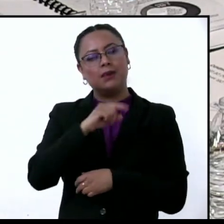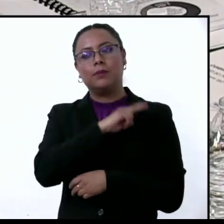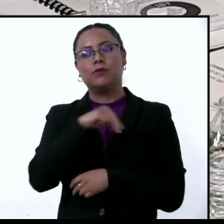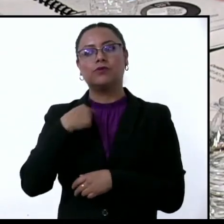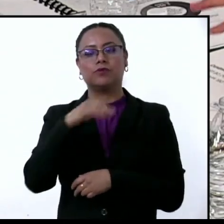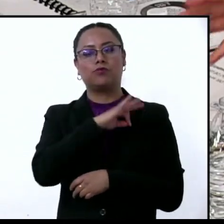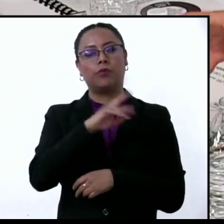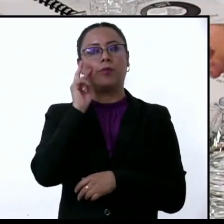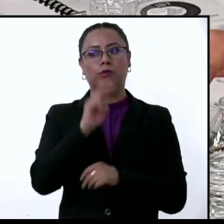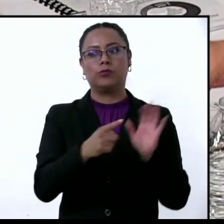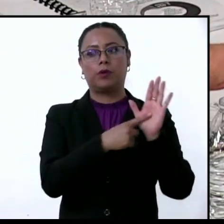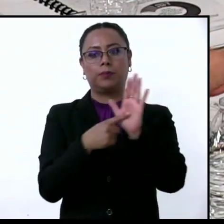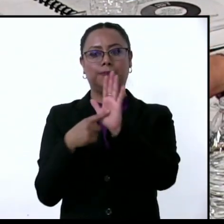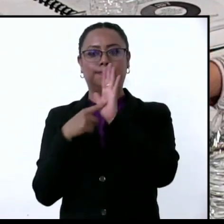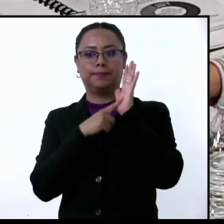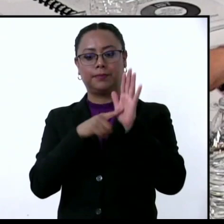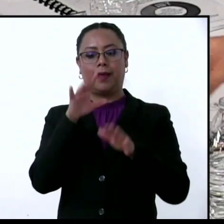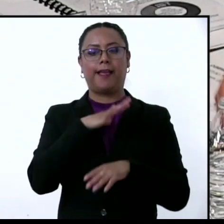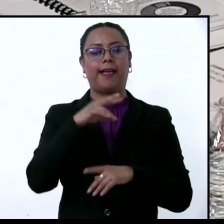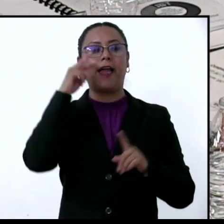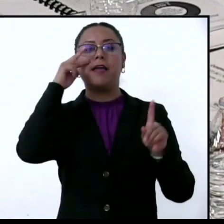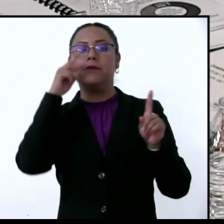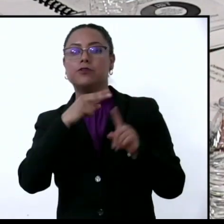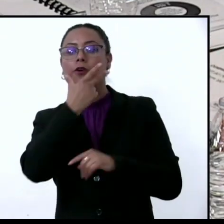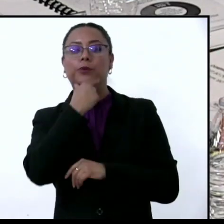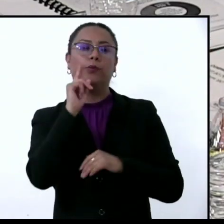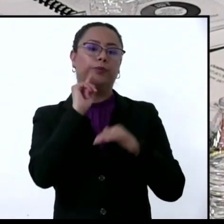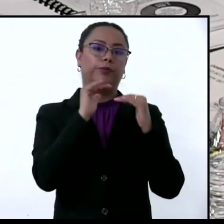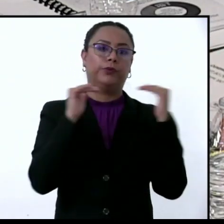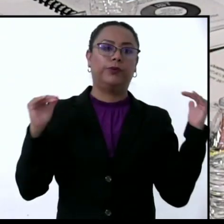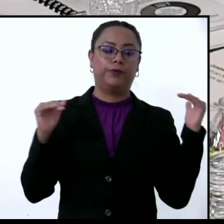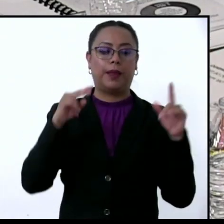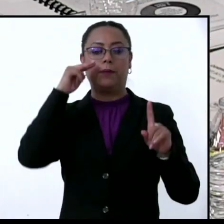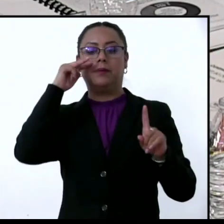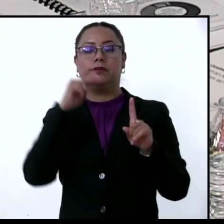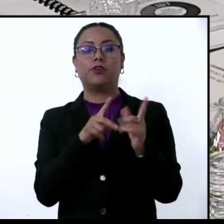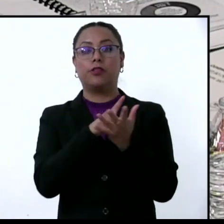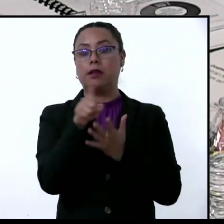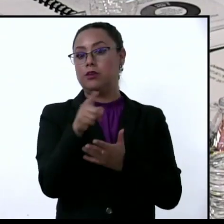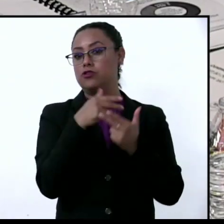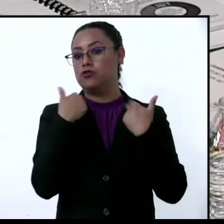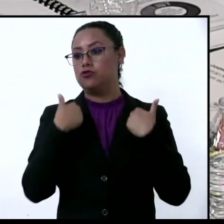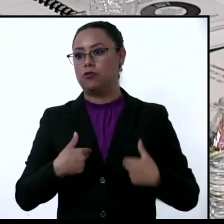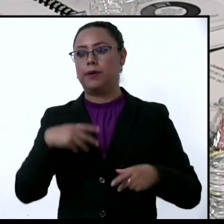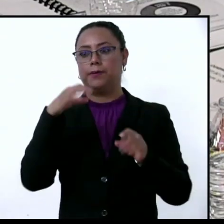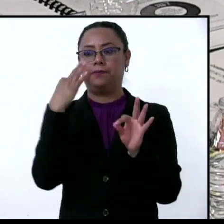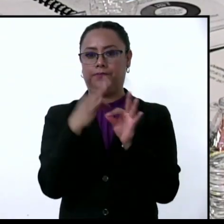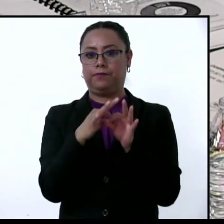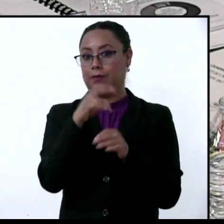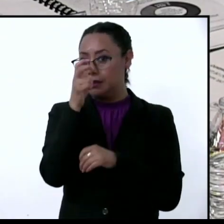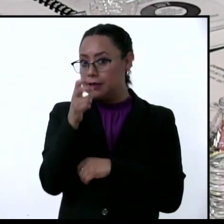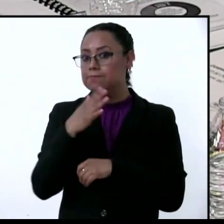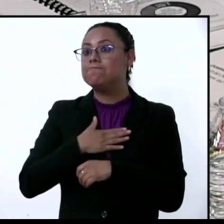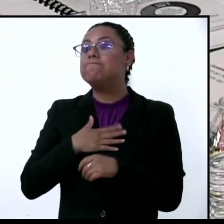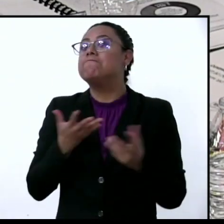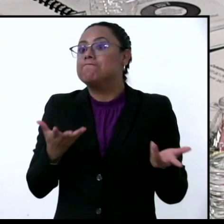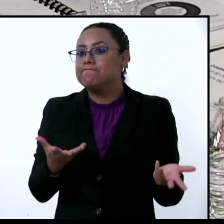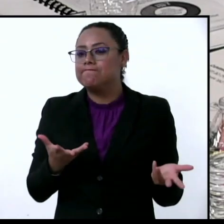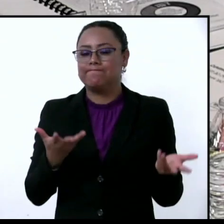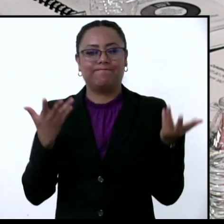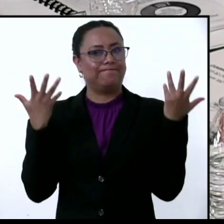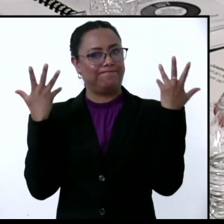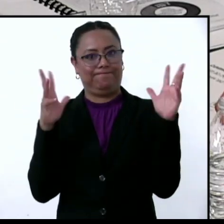hay una perspectiva de género, una perspectiva de derechos humanos y por supuesto que esto no me queda más que aplaudirlo.